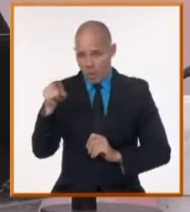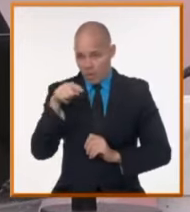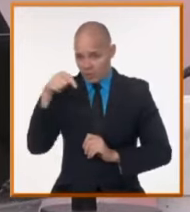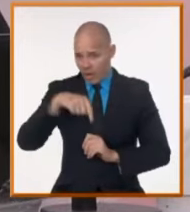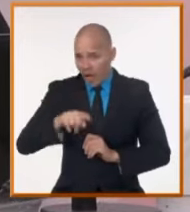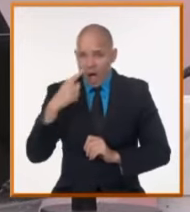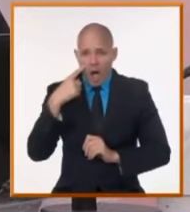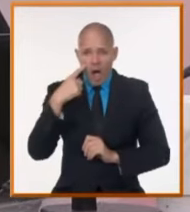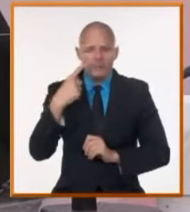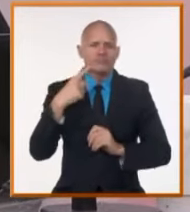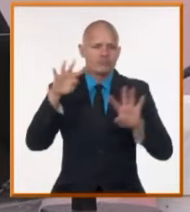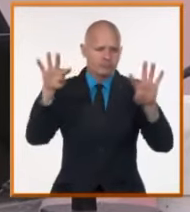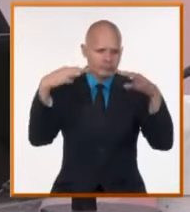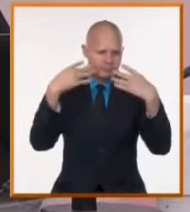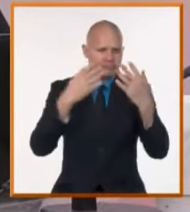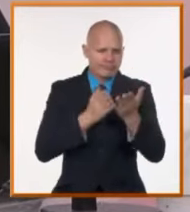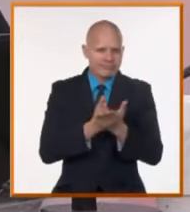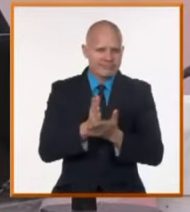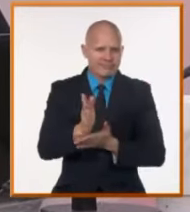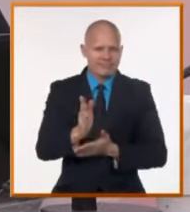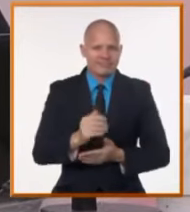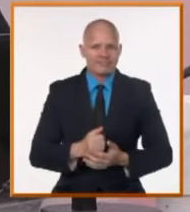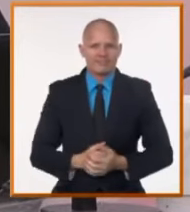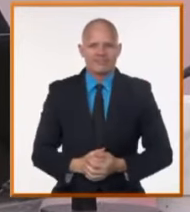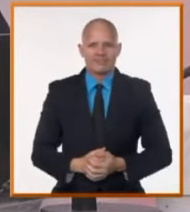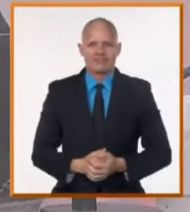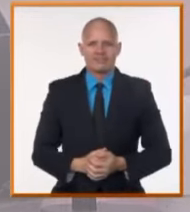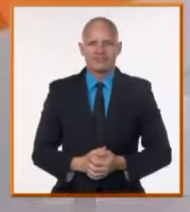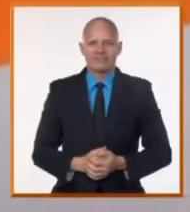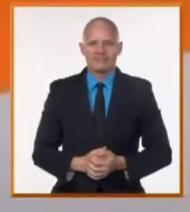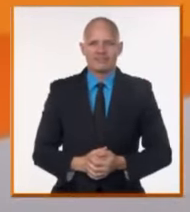a nuestros invitados, por favor, quédese junto a nosotros.